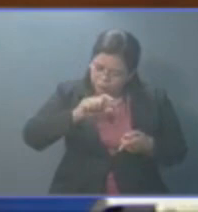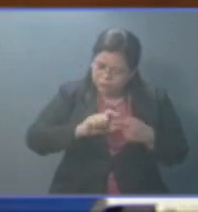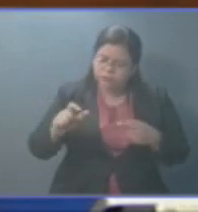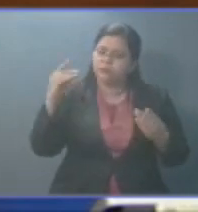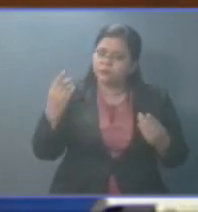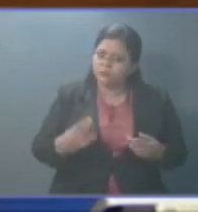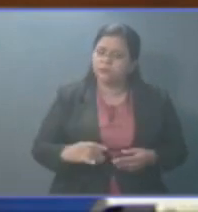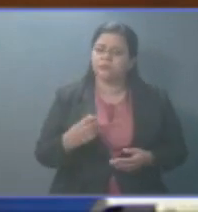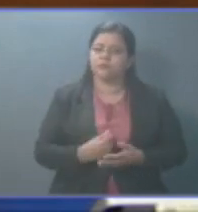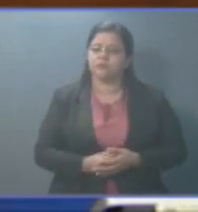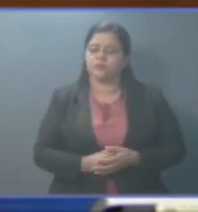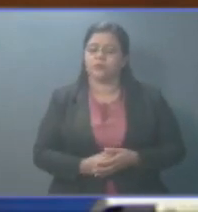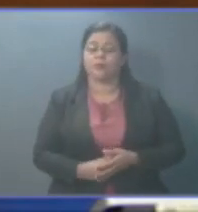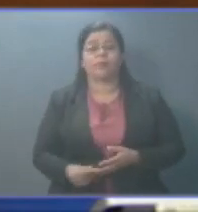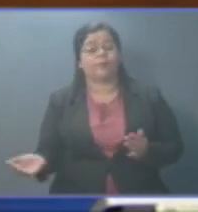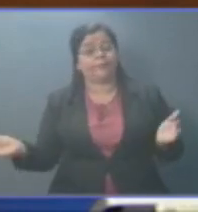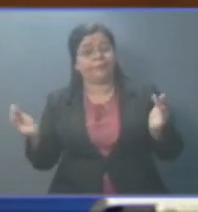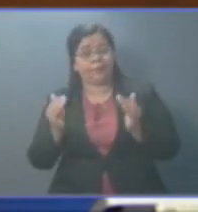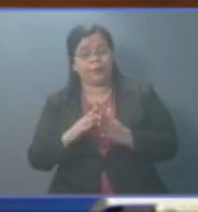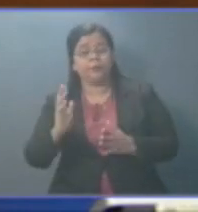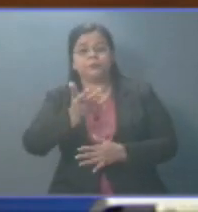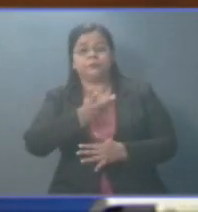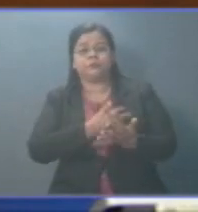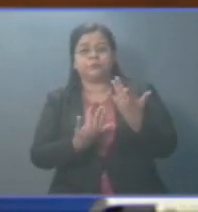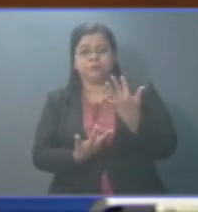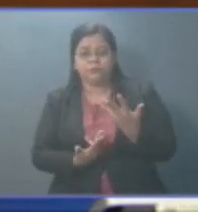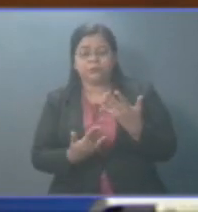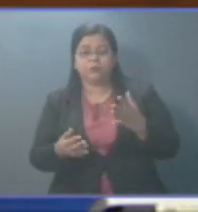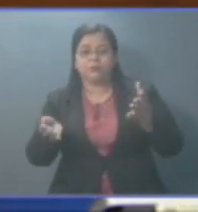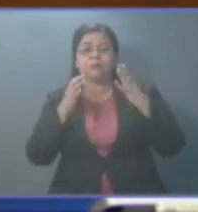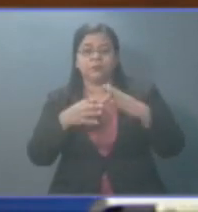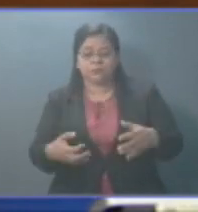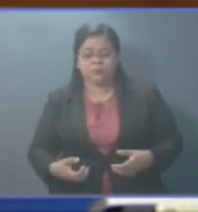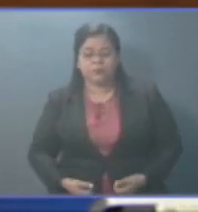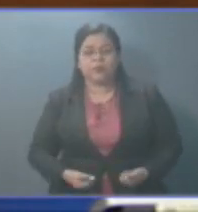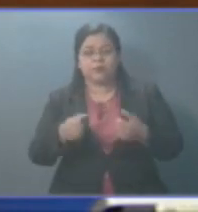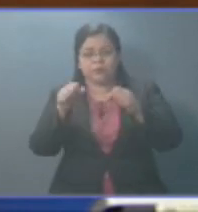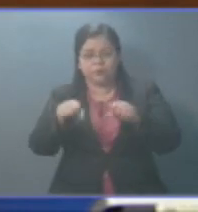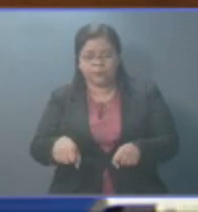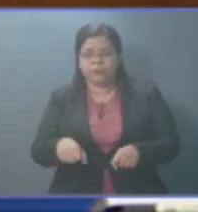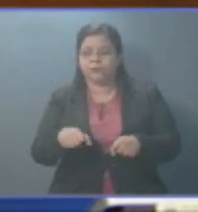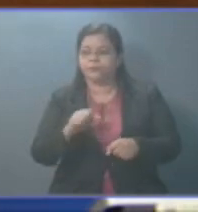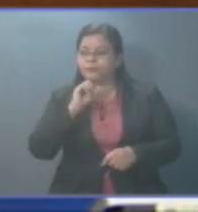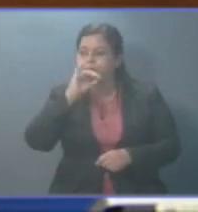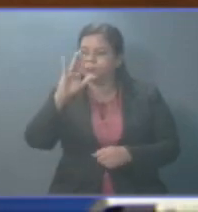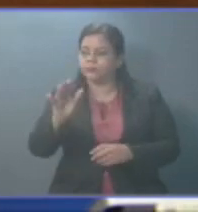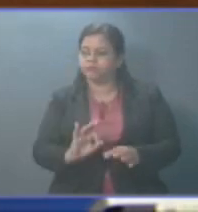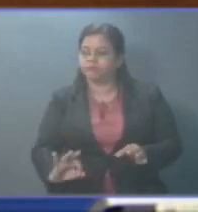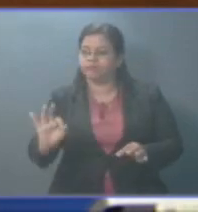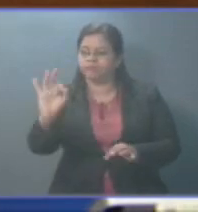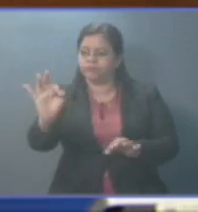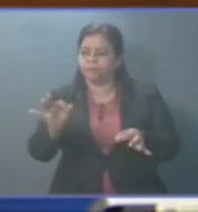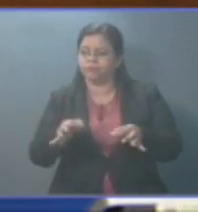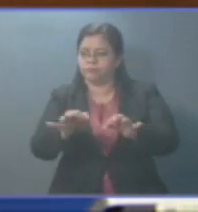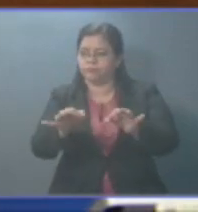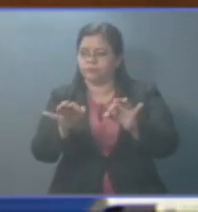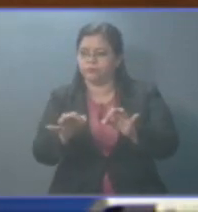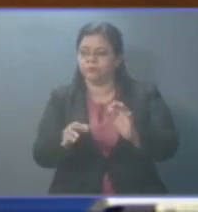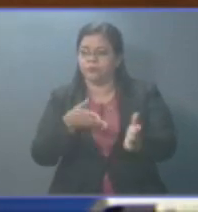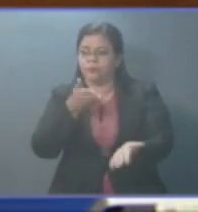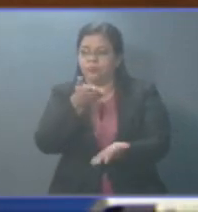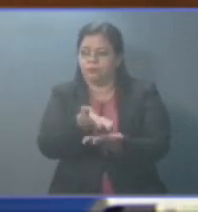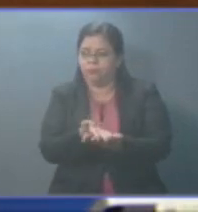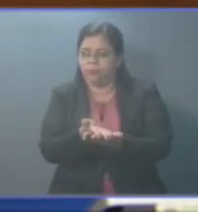De igual manera, estamos a la espera que el gobierno documente de la mejor manera la